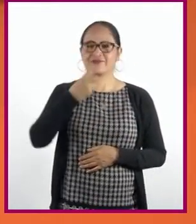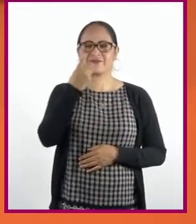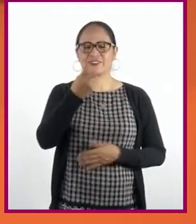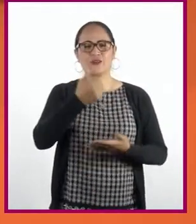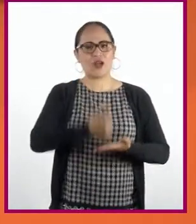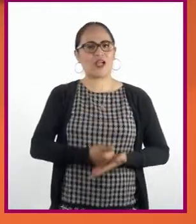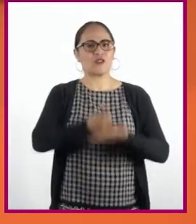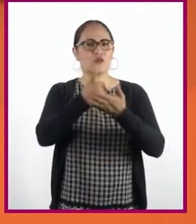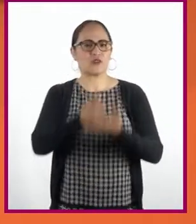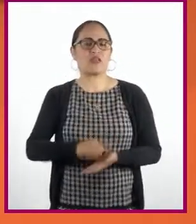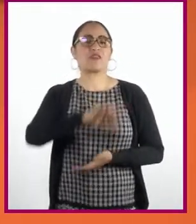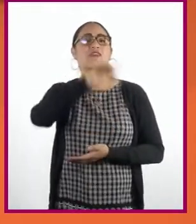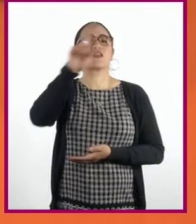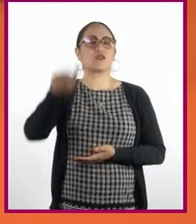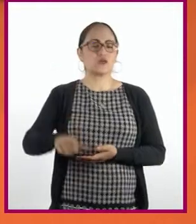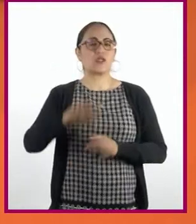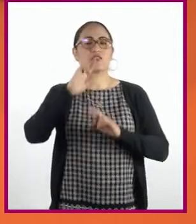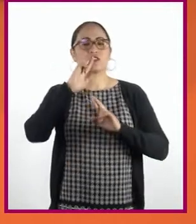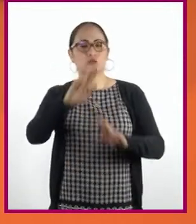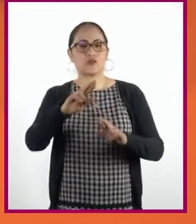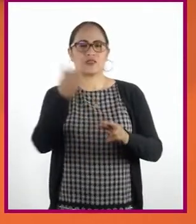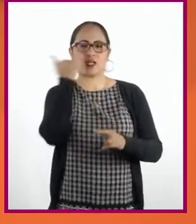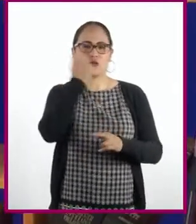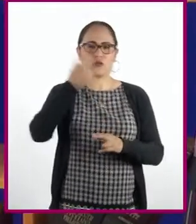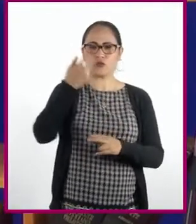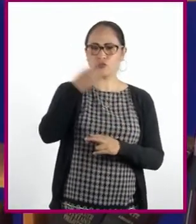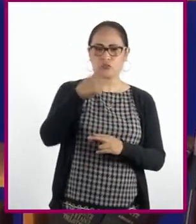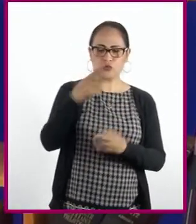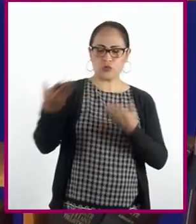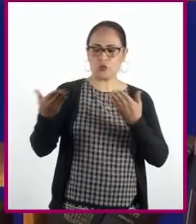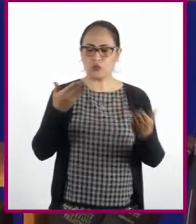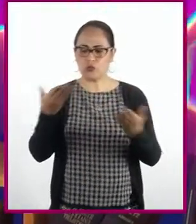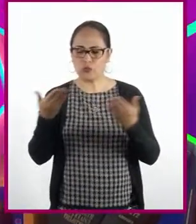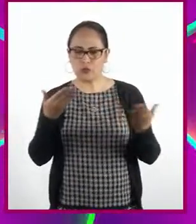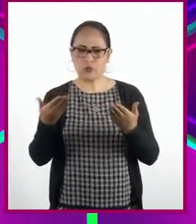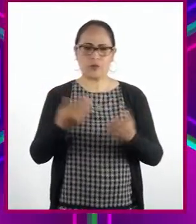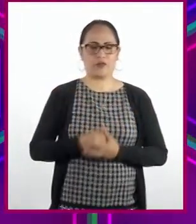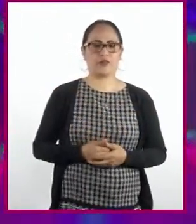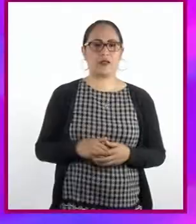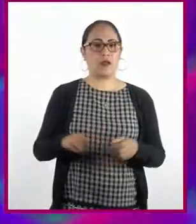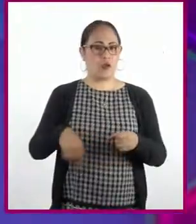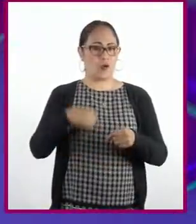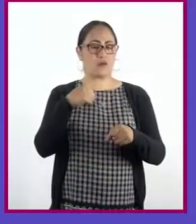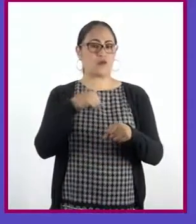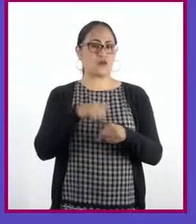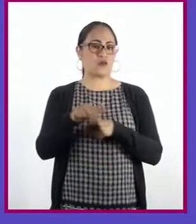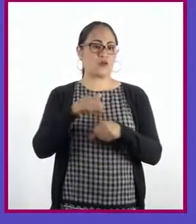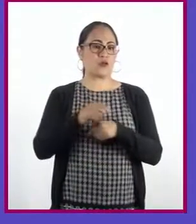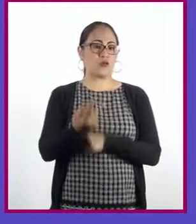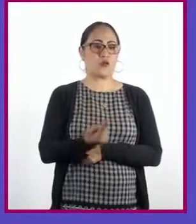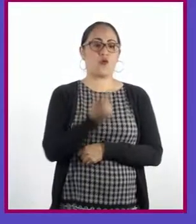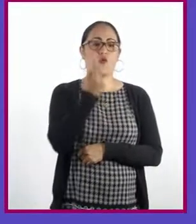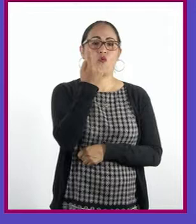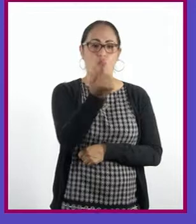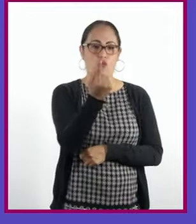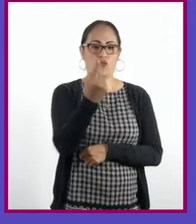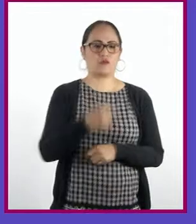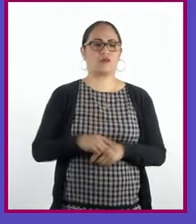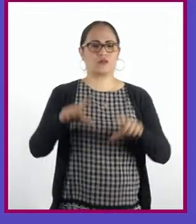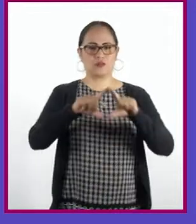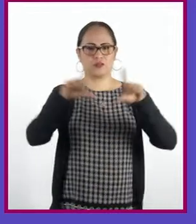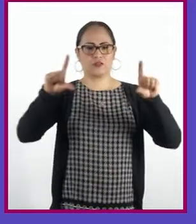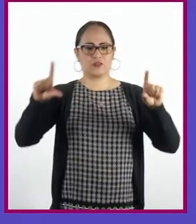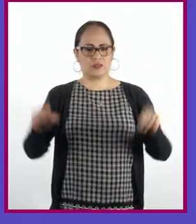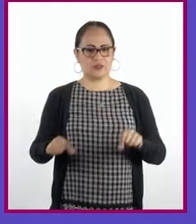para comparar respuestas con nuestras alumnas y alumnos. Creo que lo primero es 1. Encabezado con los datos completos